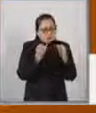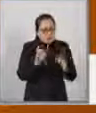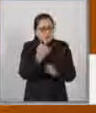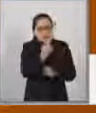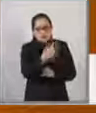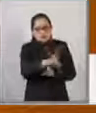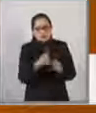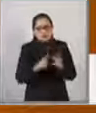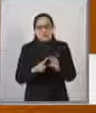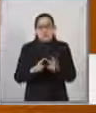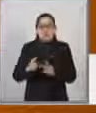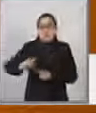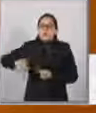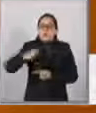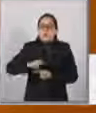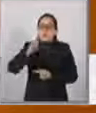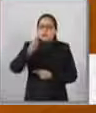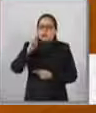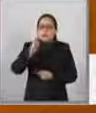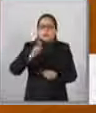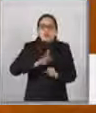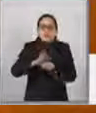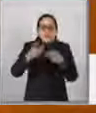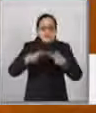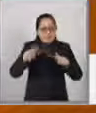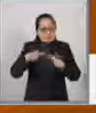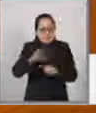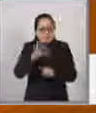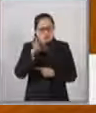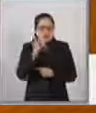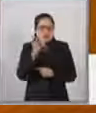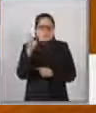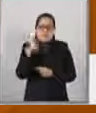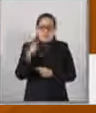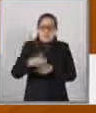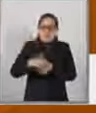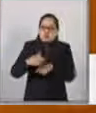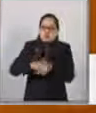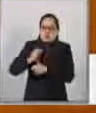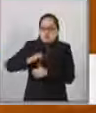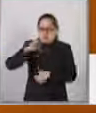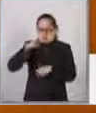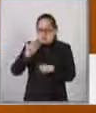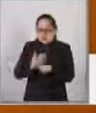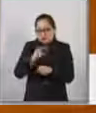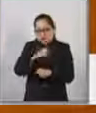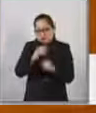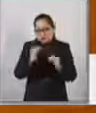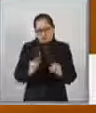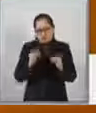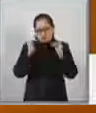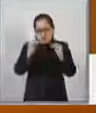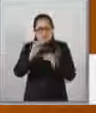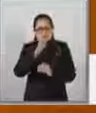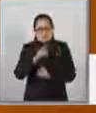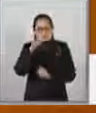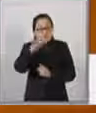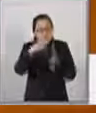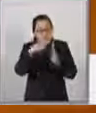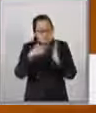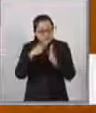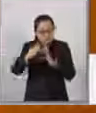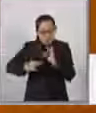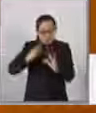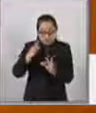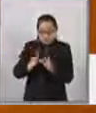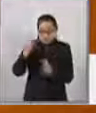mucho de perfiles con alta idoneidad, no únicamente perfiles que cumplieran con los